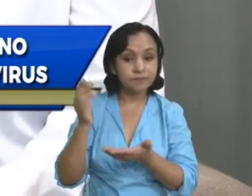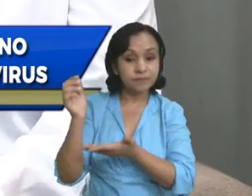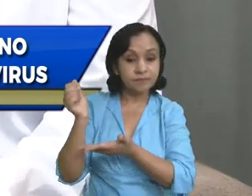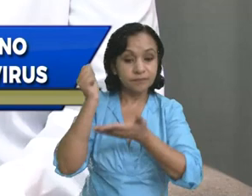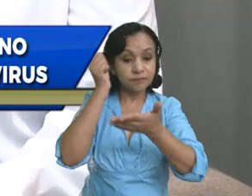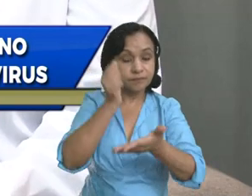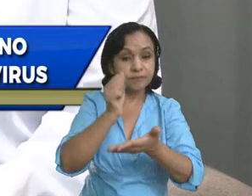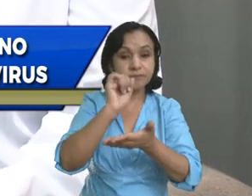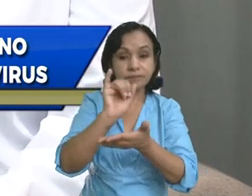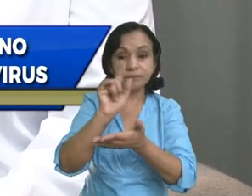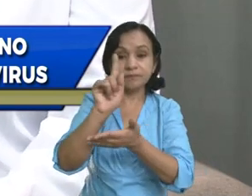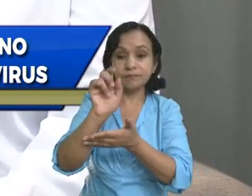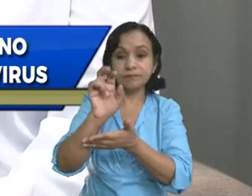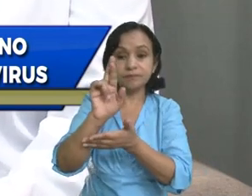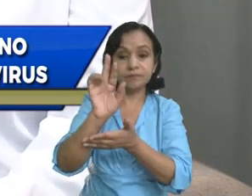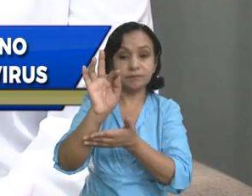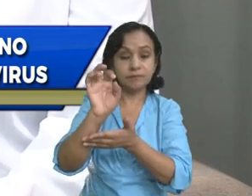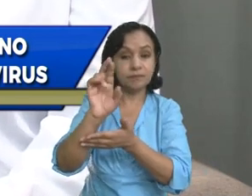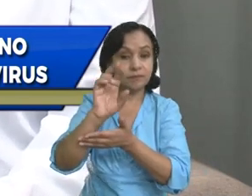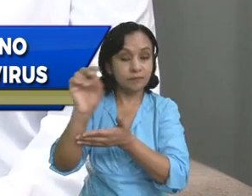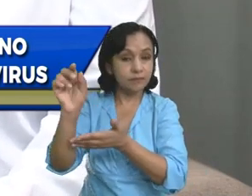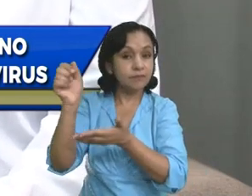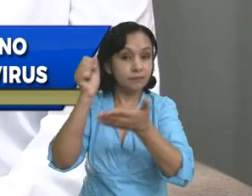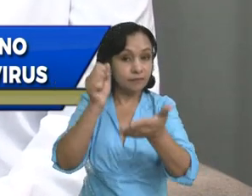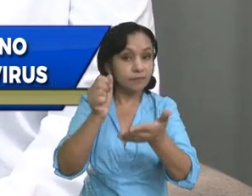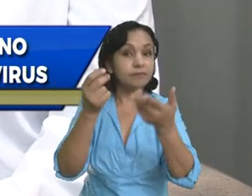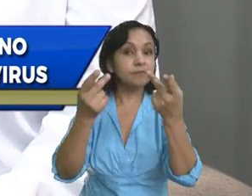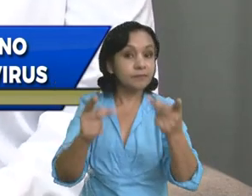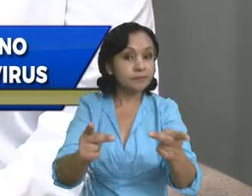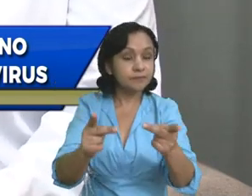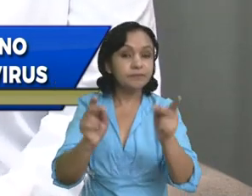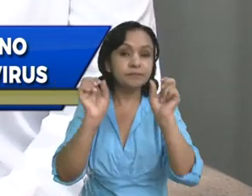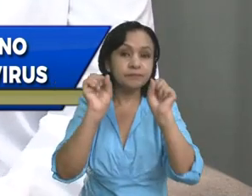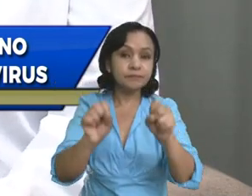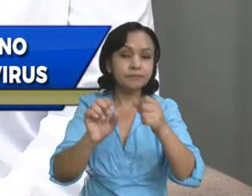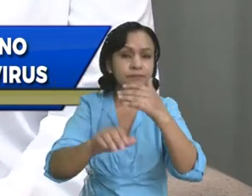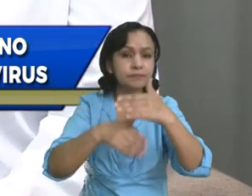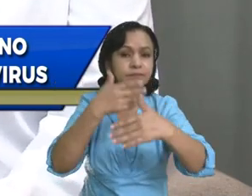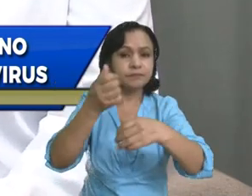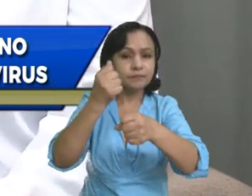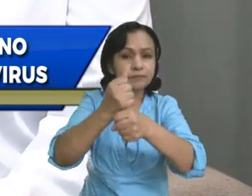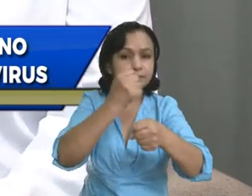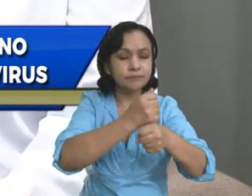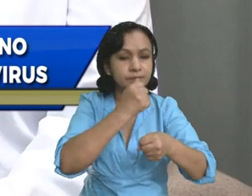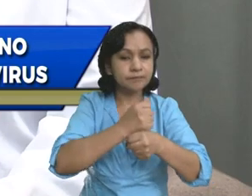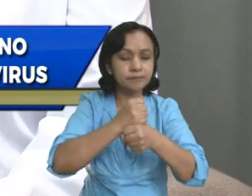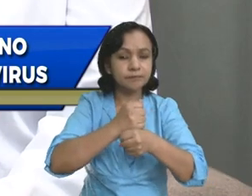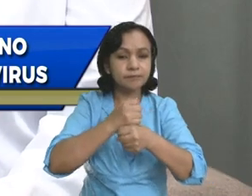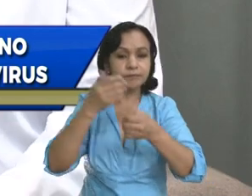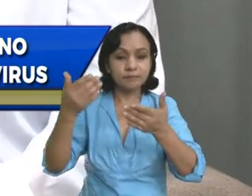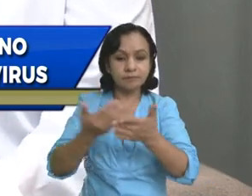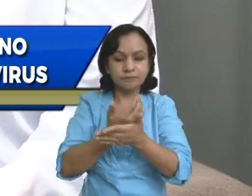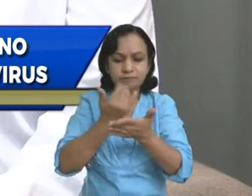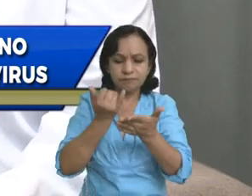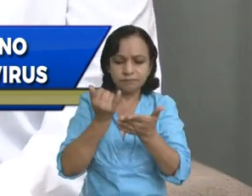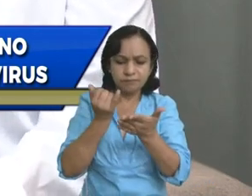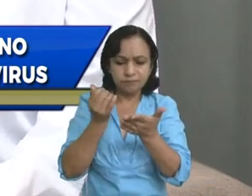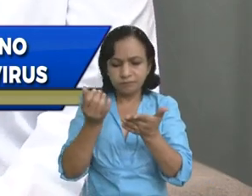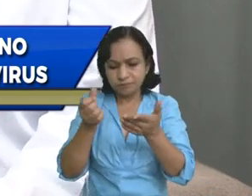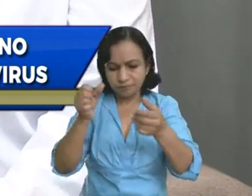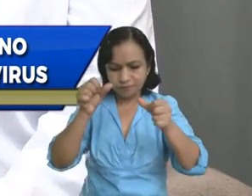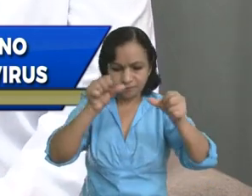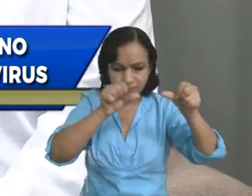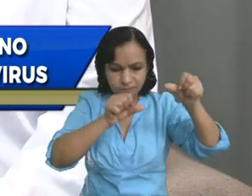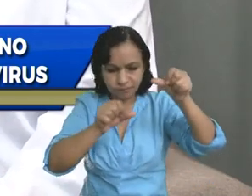ante esta situación tenemos que actuar rápido, pero después podríamos empezar a trabajar en un proceso de transferencia tecnológica, de manera tal que